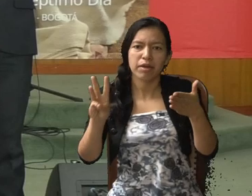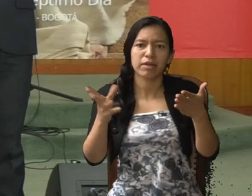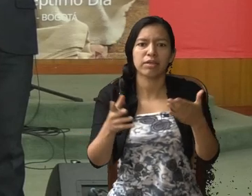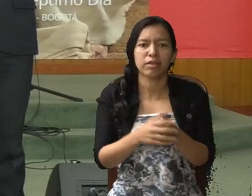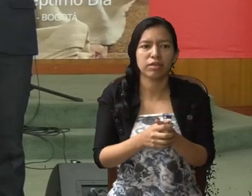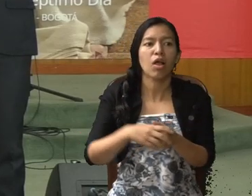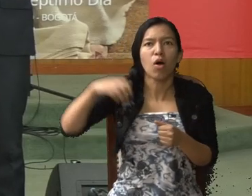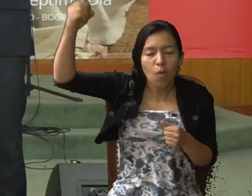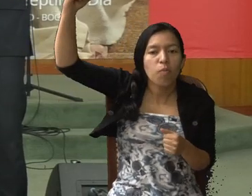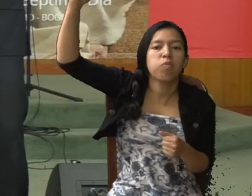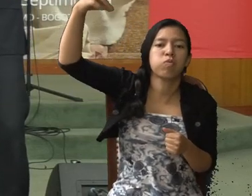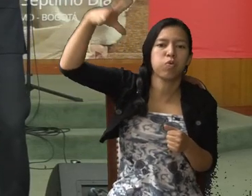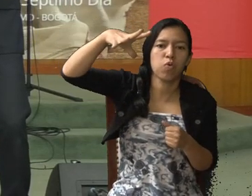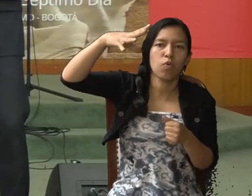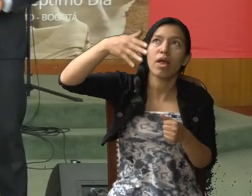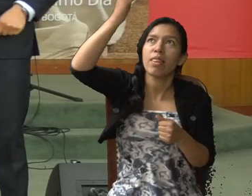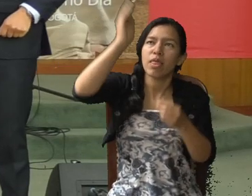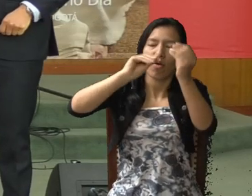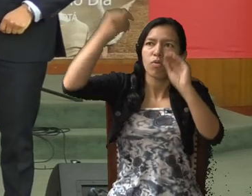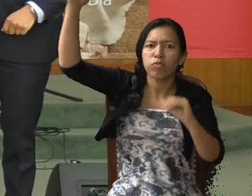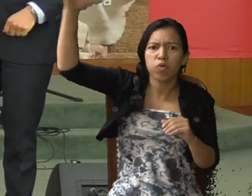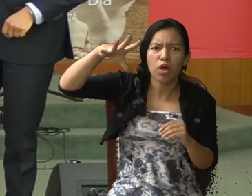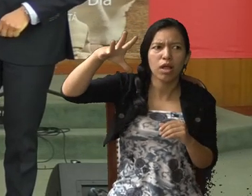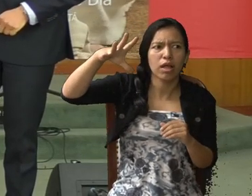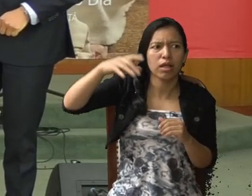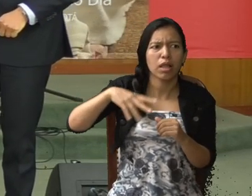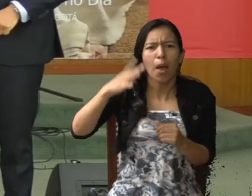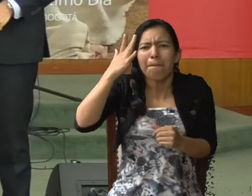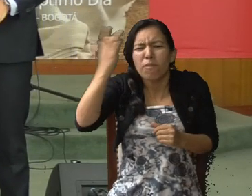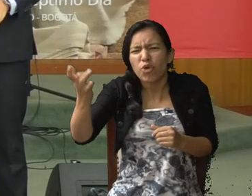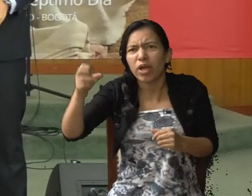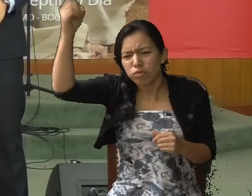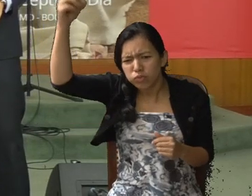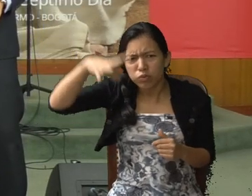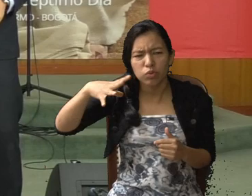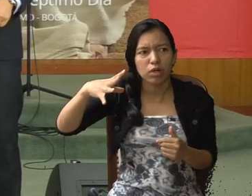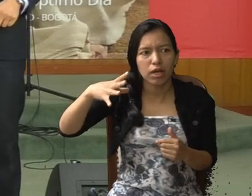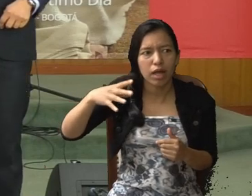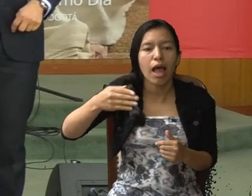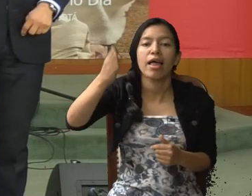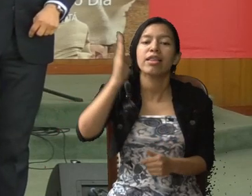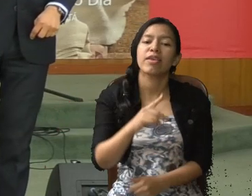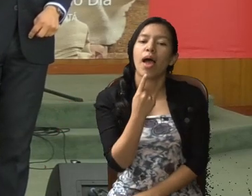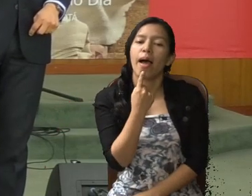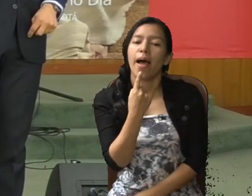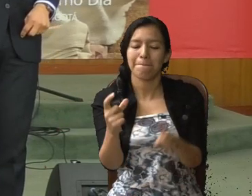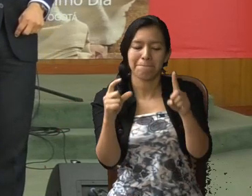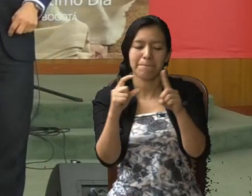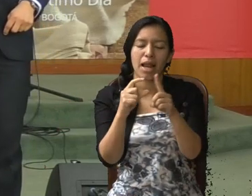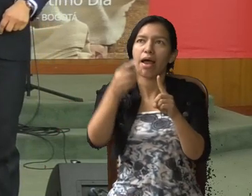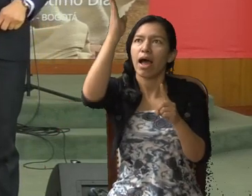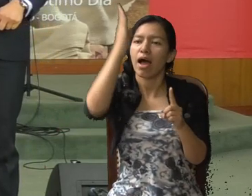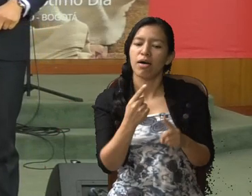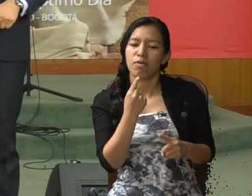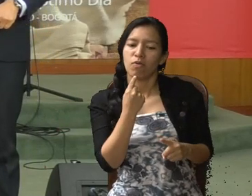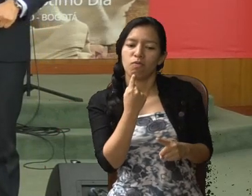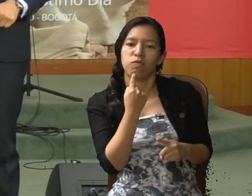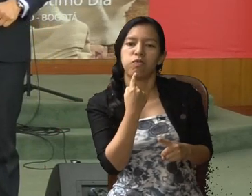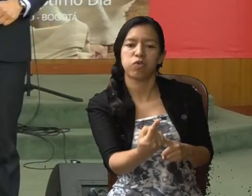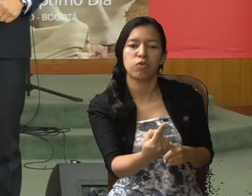Muy bien, crea la luz. ¿Y por qué se crea la luz? Por la palabra de Dios. Por